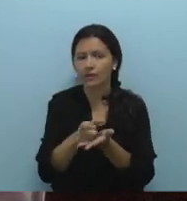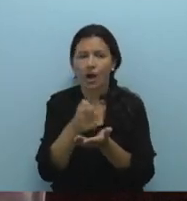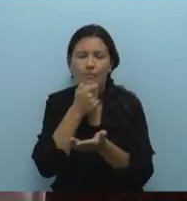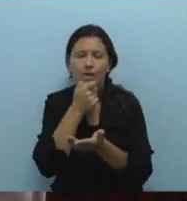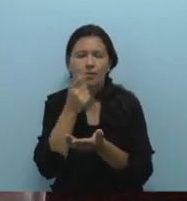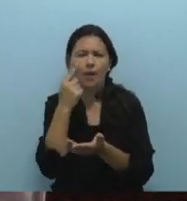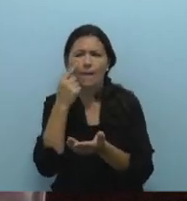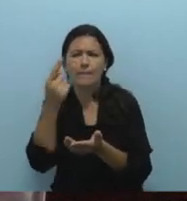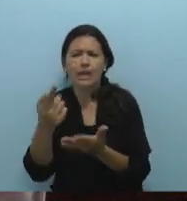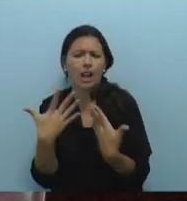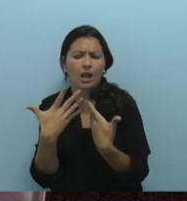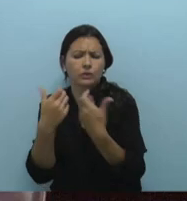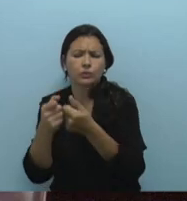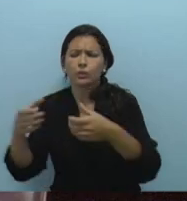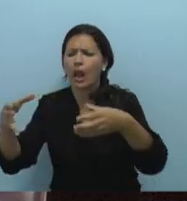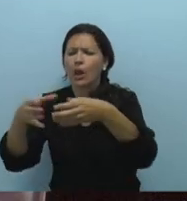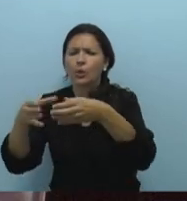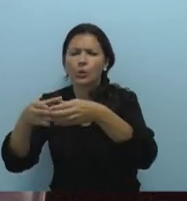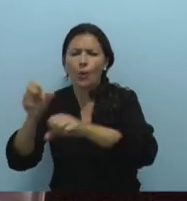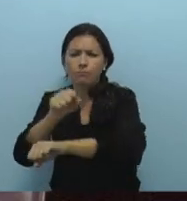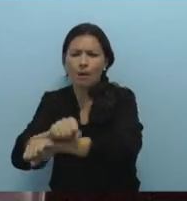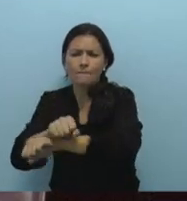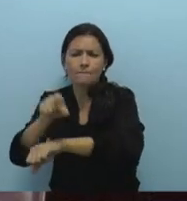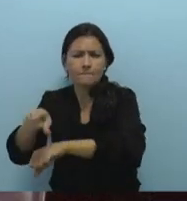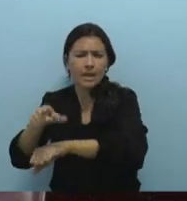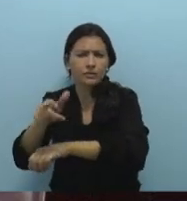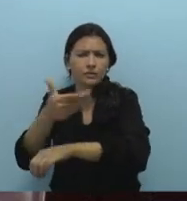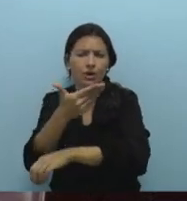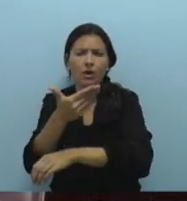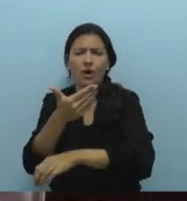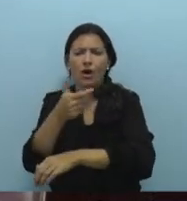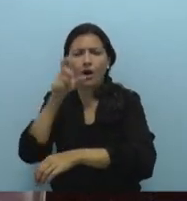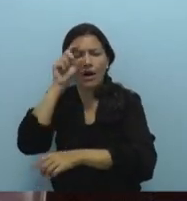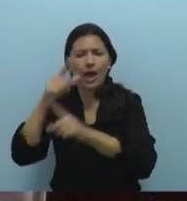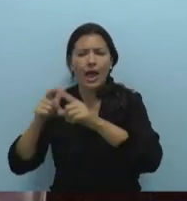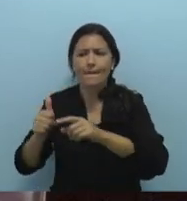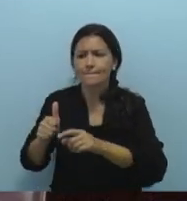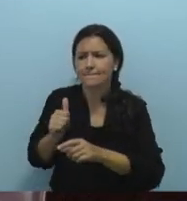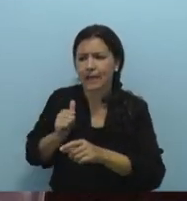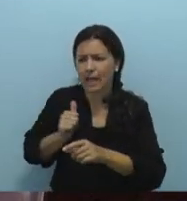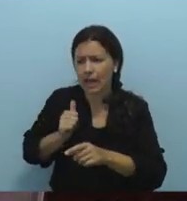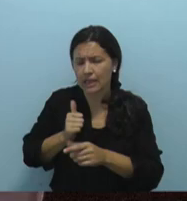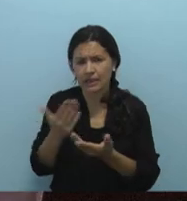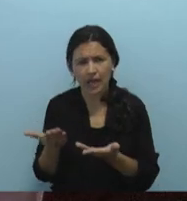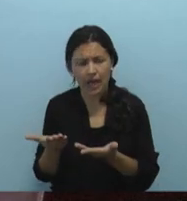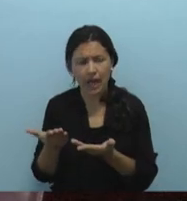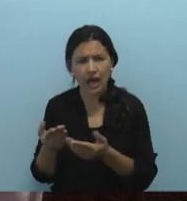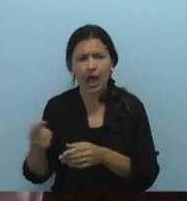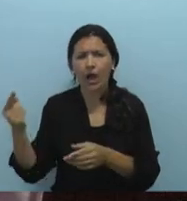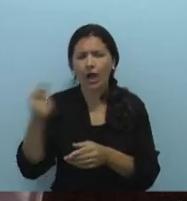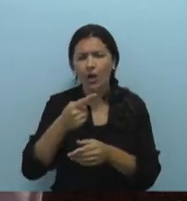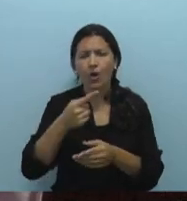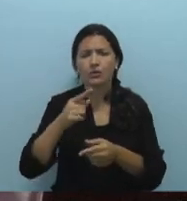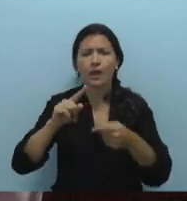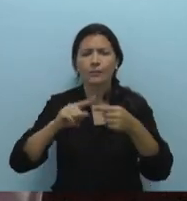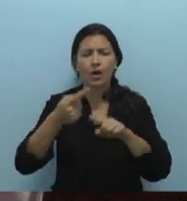visita y la solidaridad con los represores y el desmantelamiento de las políticas de memoria, verdad y